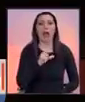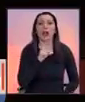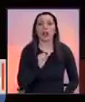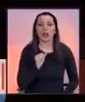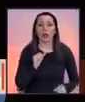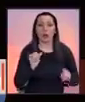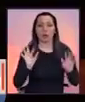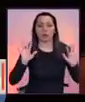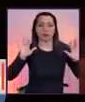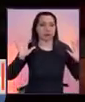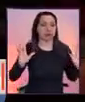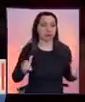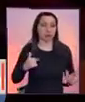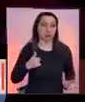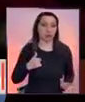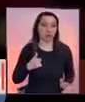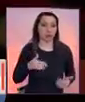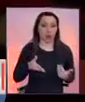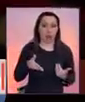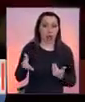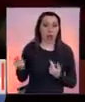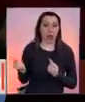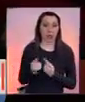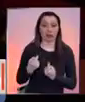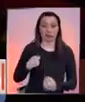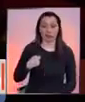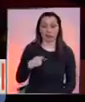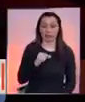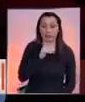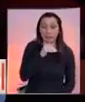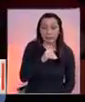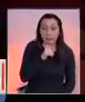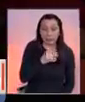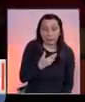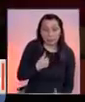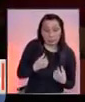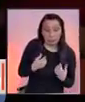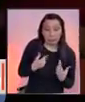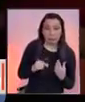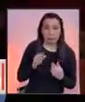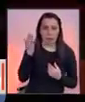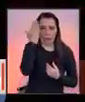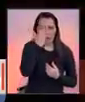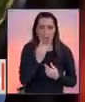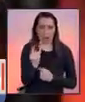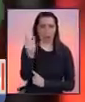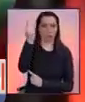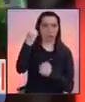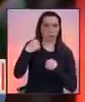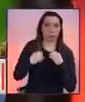Que, bueno, yo del lado de ellas soy un llavero, porque son unas negras bien grande.